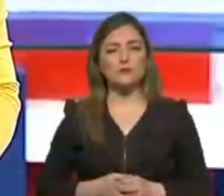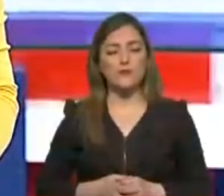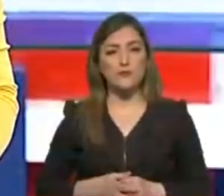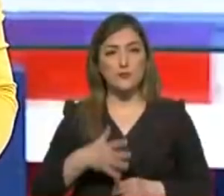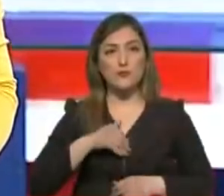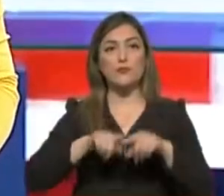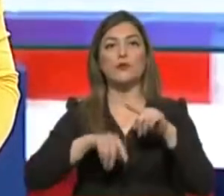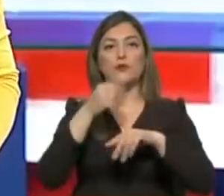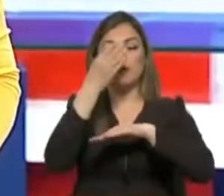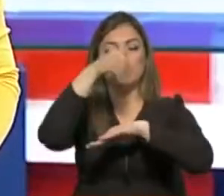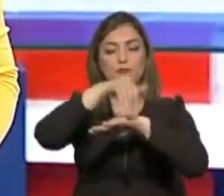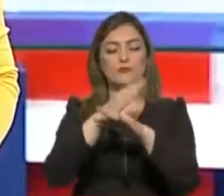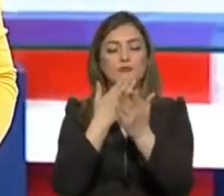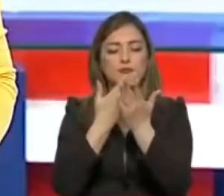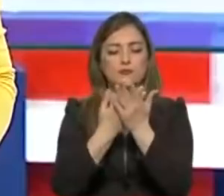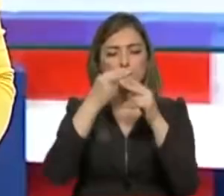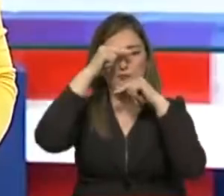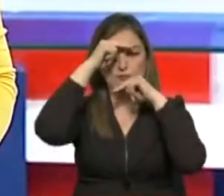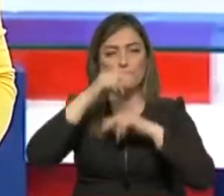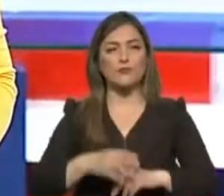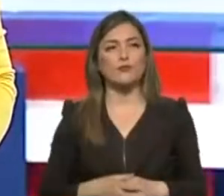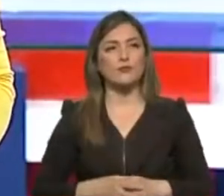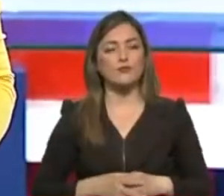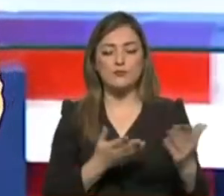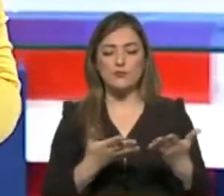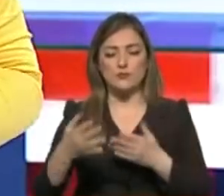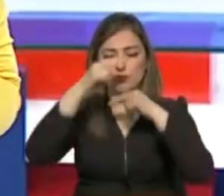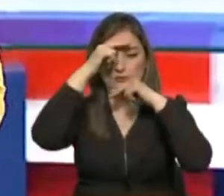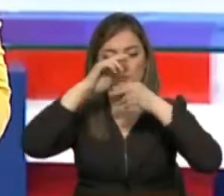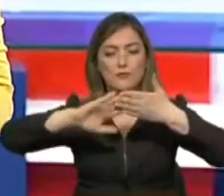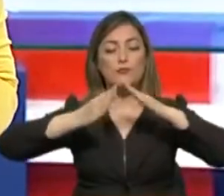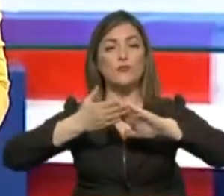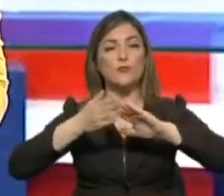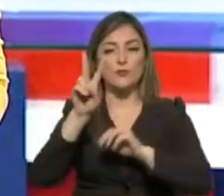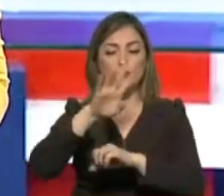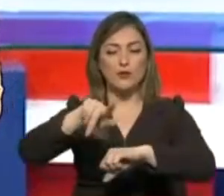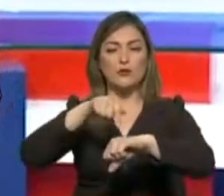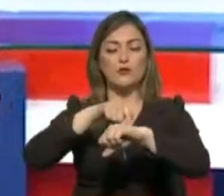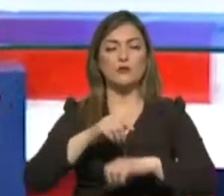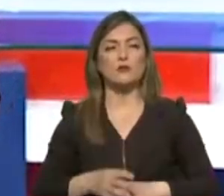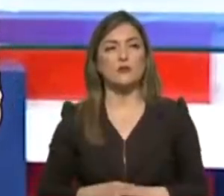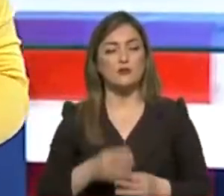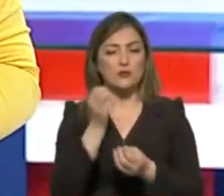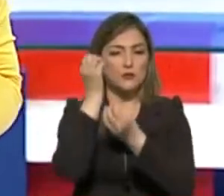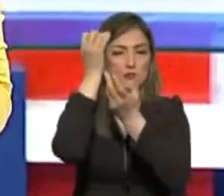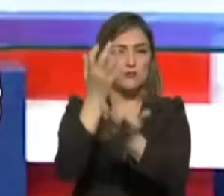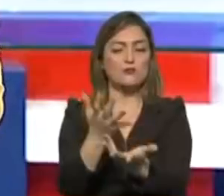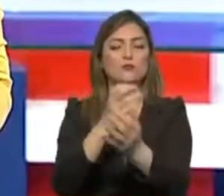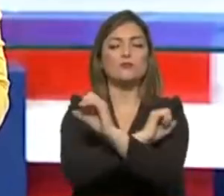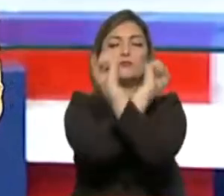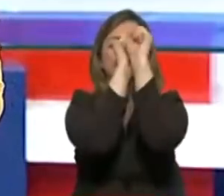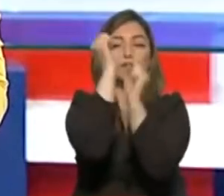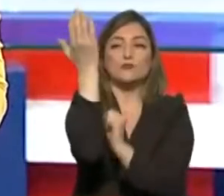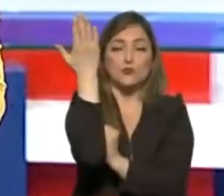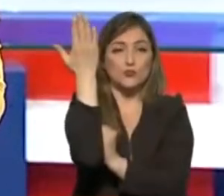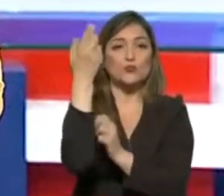¿Qué tal, amigos? Buenas tardes, gracias por estar junto a nosotros. Bienvenidos a su noticiero de la comunidad de 24 horas. Les contamos. Esta mañana el